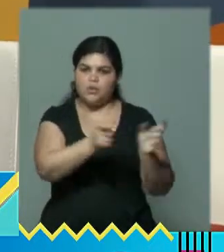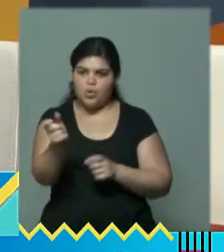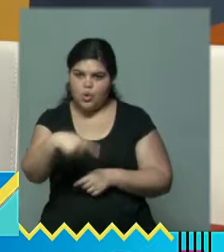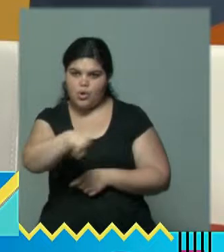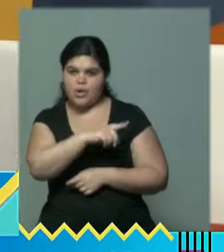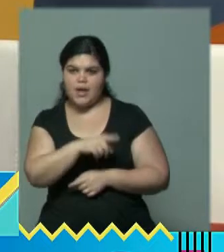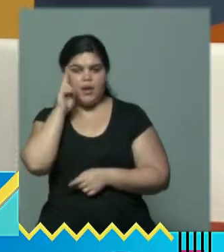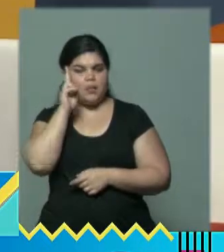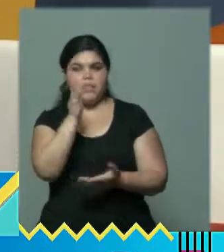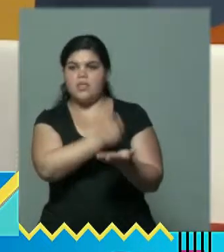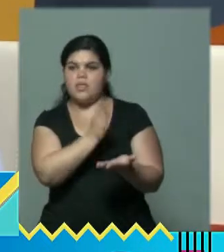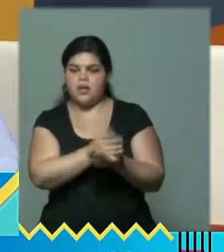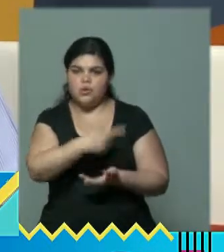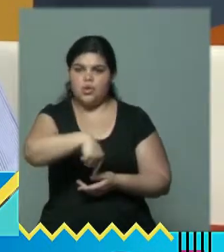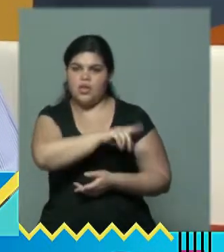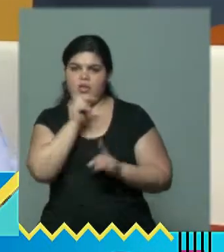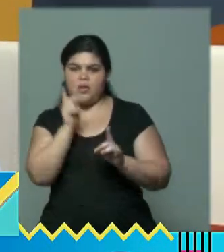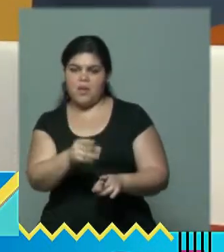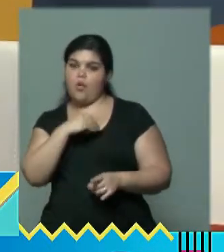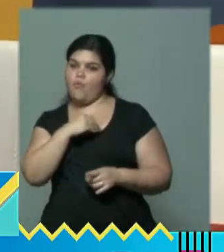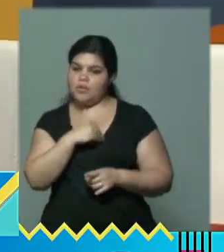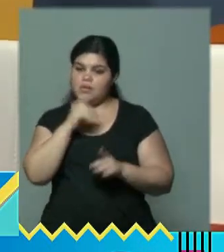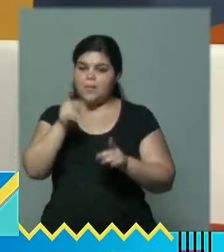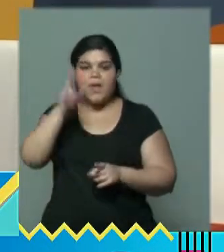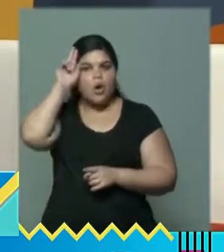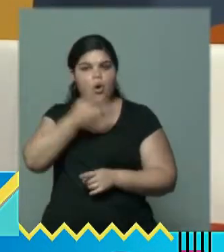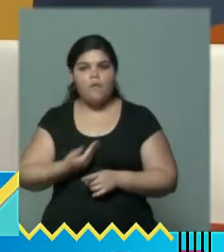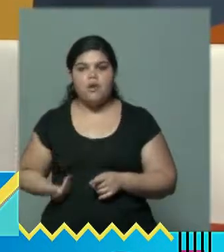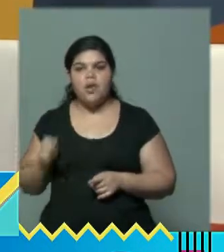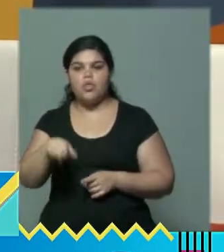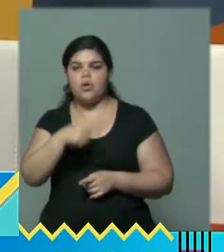usuarios y consumidores, como también tenemos que creer que el gobernador de la provincia está